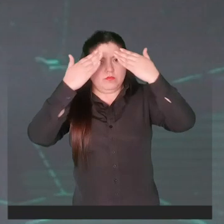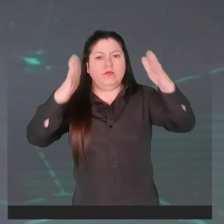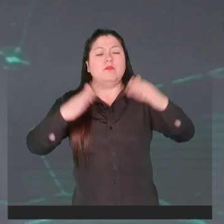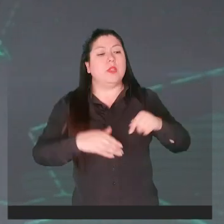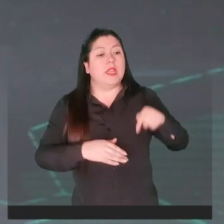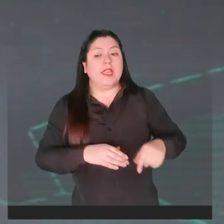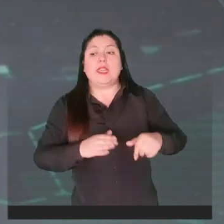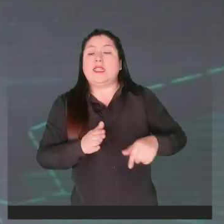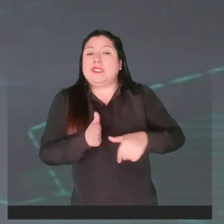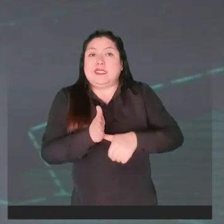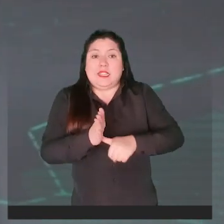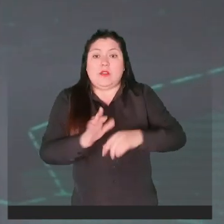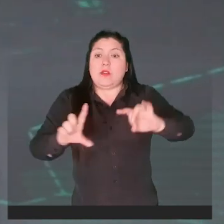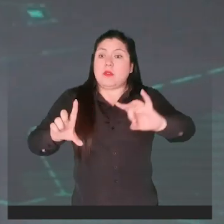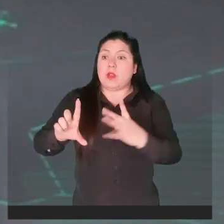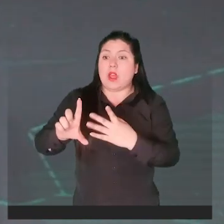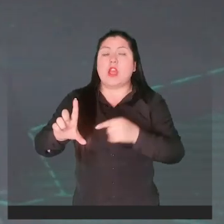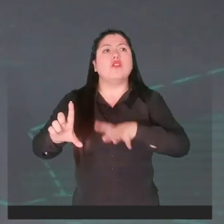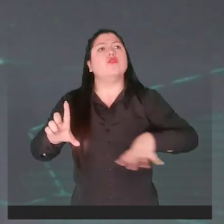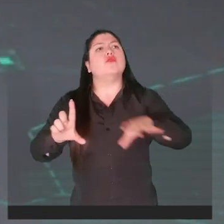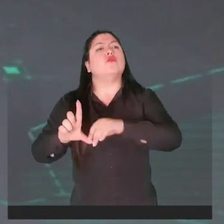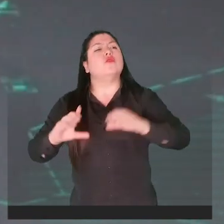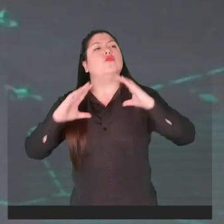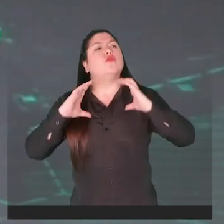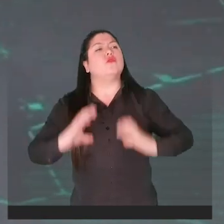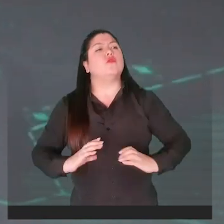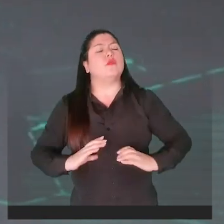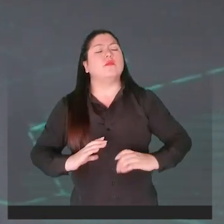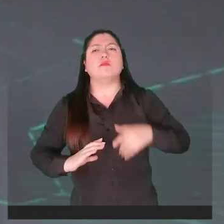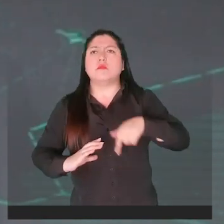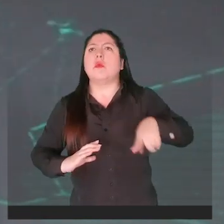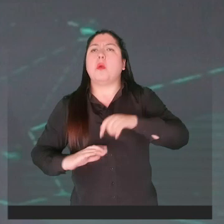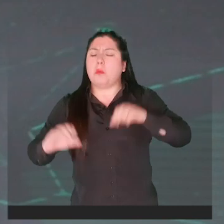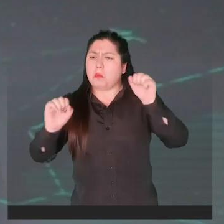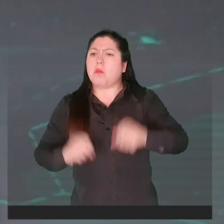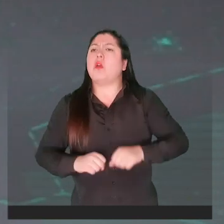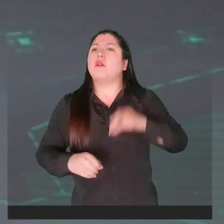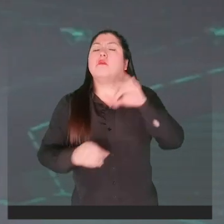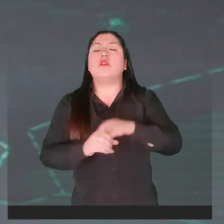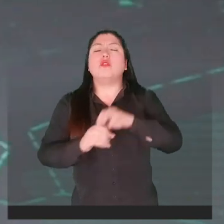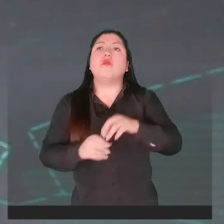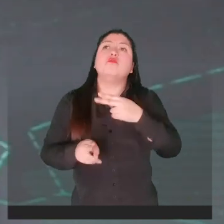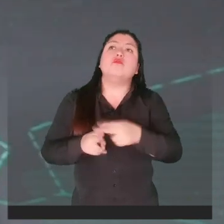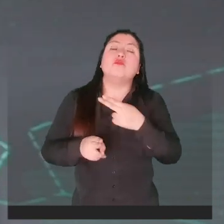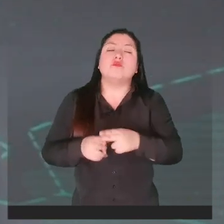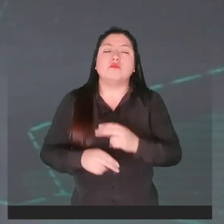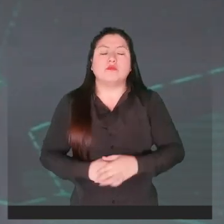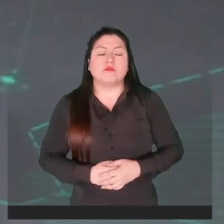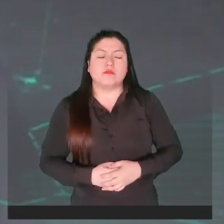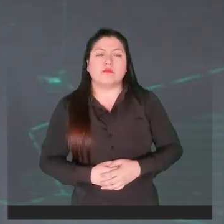el documento de identificación con el cual los ciudadanos ejercerán el derecho al sufragio. Y quiero